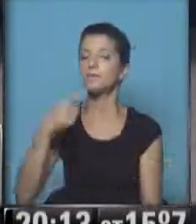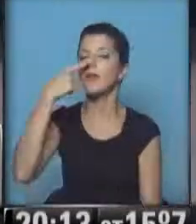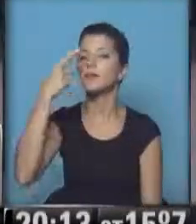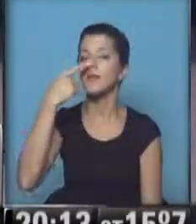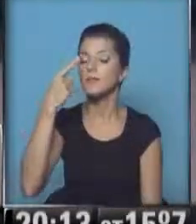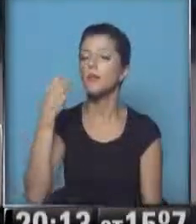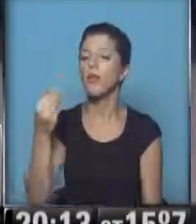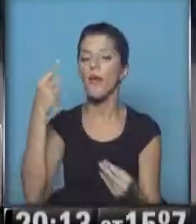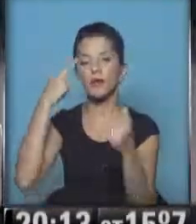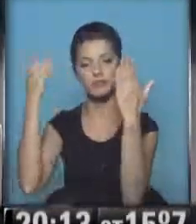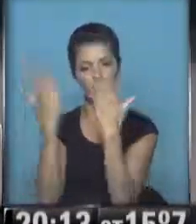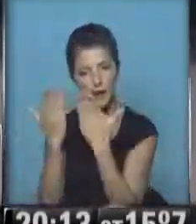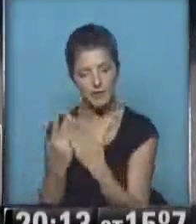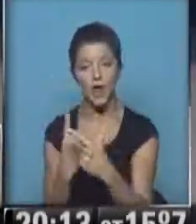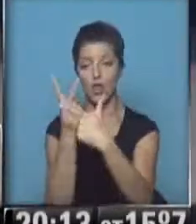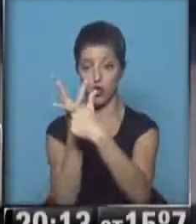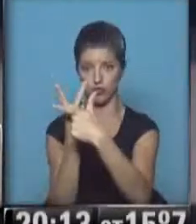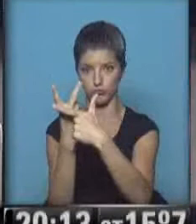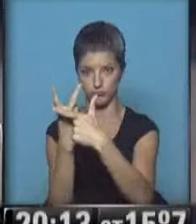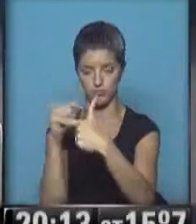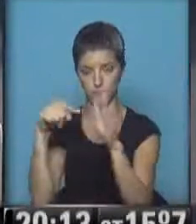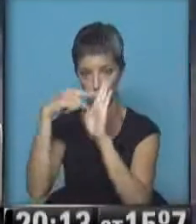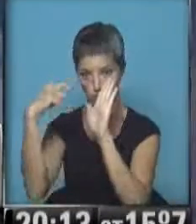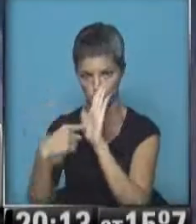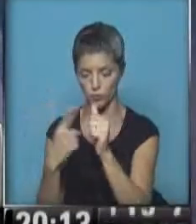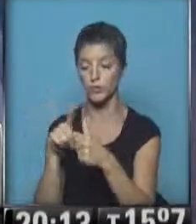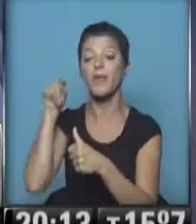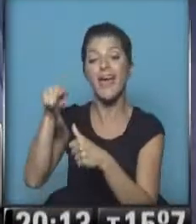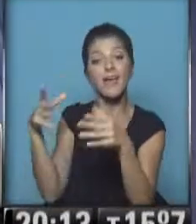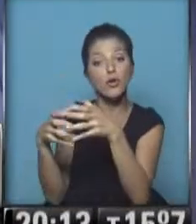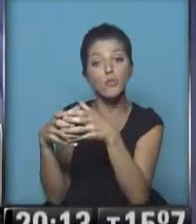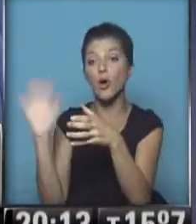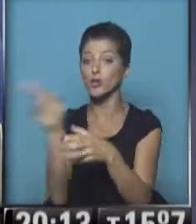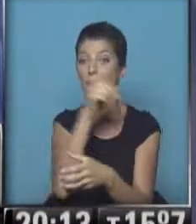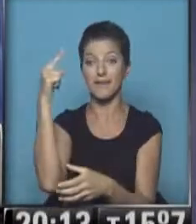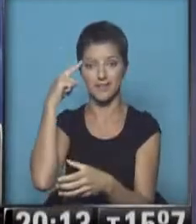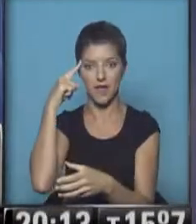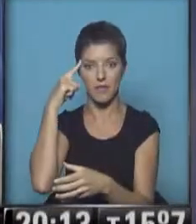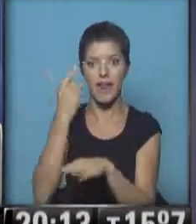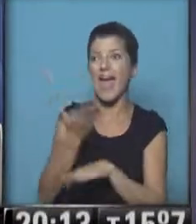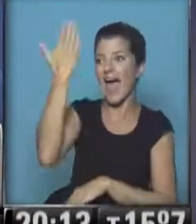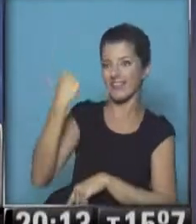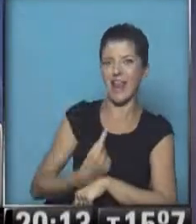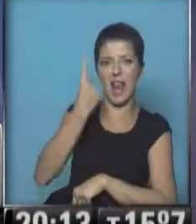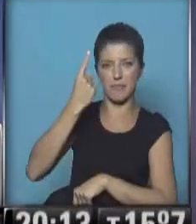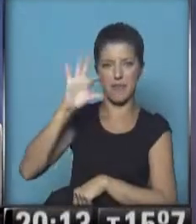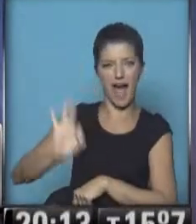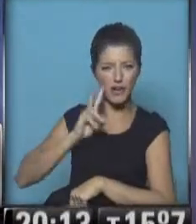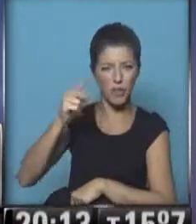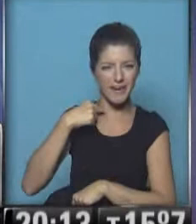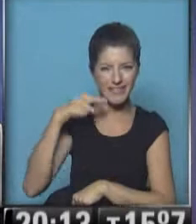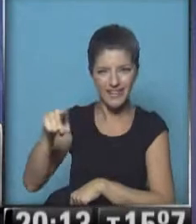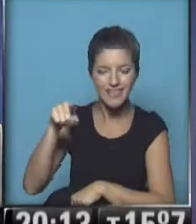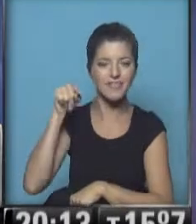analizar dos cosas esa fuerza que aparecía el contacto ímpetu después de las legislativas de 2013 donde